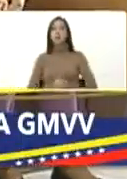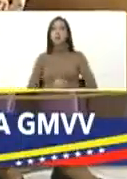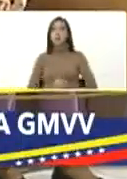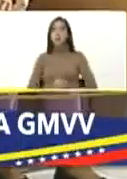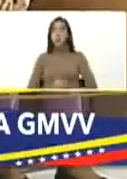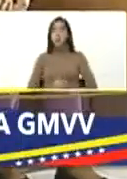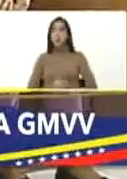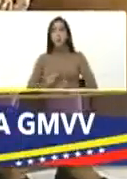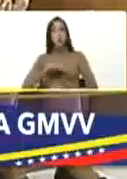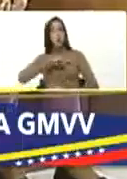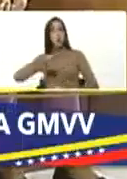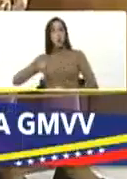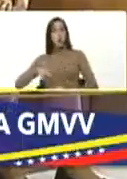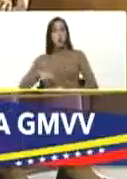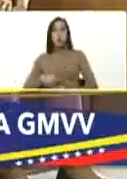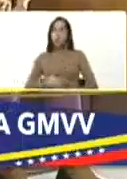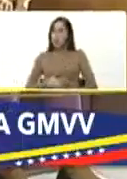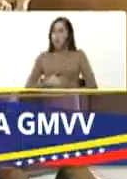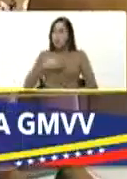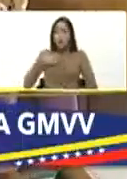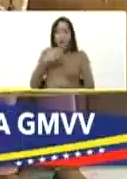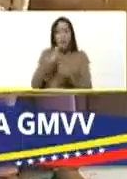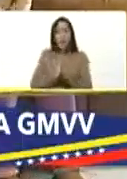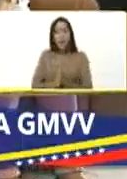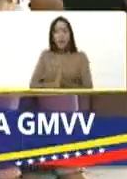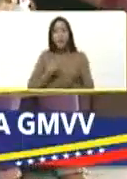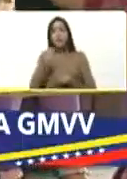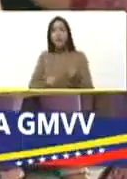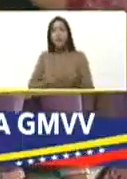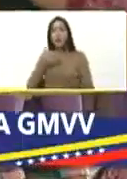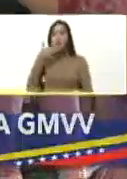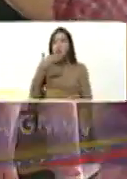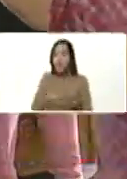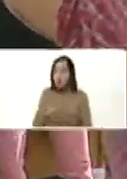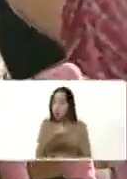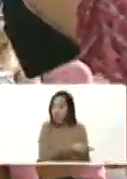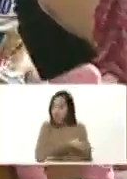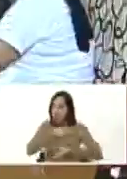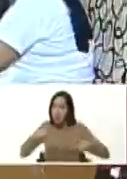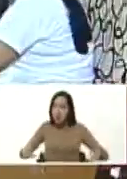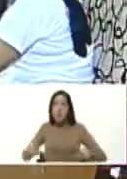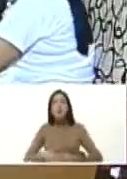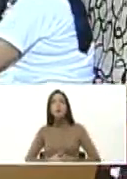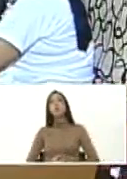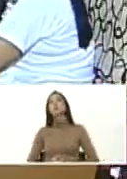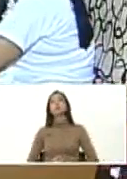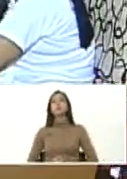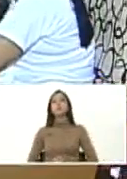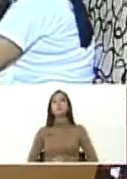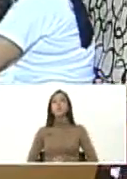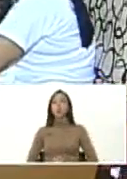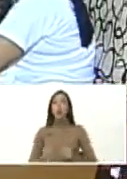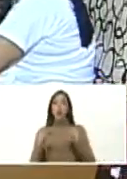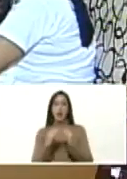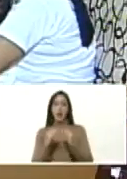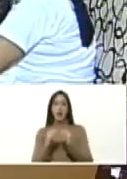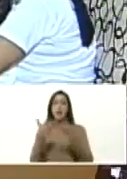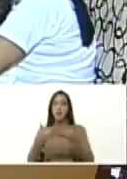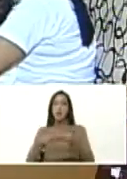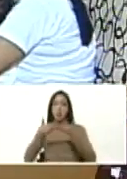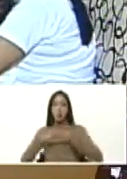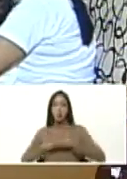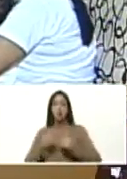Nosotros, bueno, estamos agradecidos, presidente, de verdad, por esta maravillosa hogar que usted nos ha